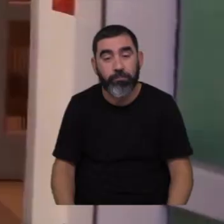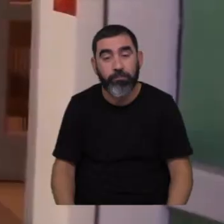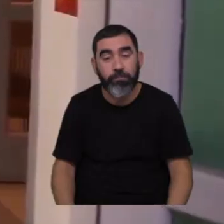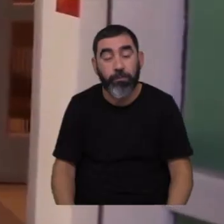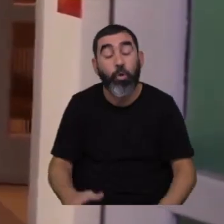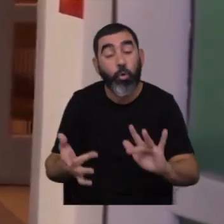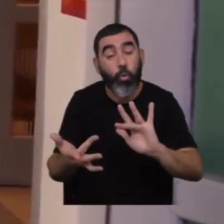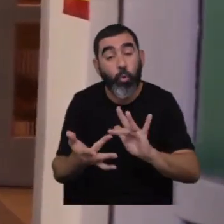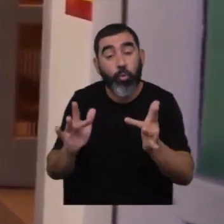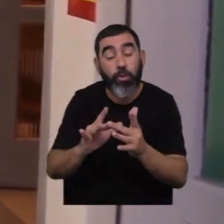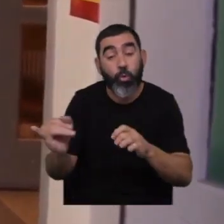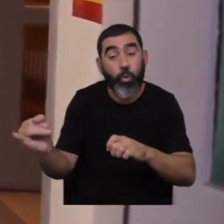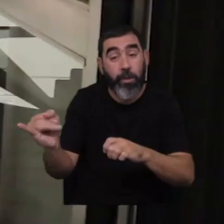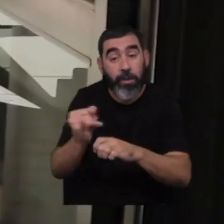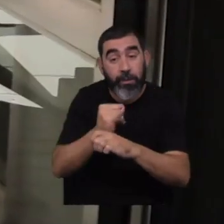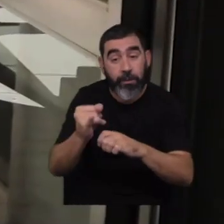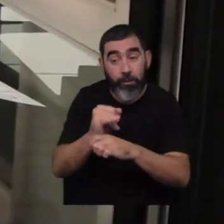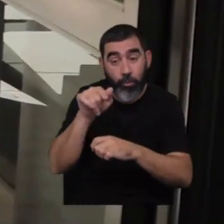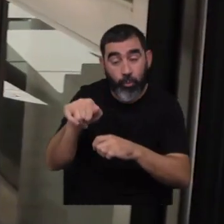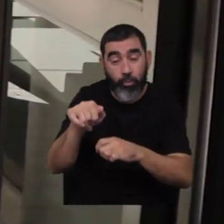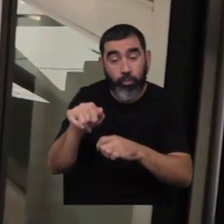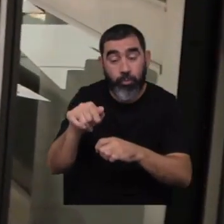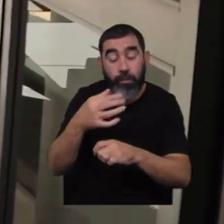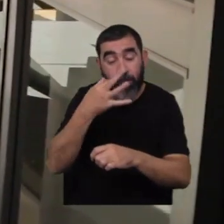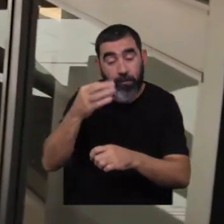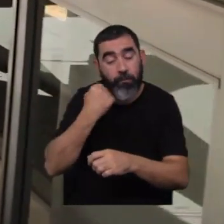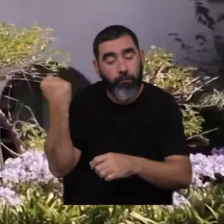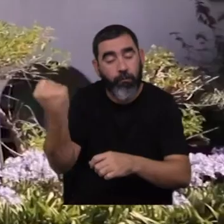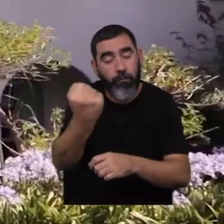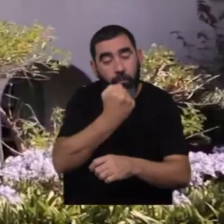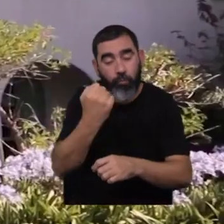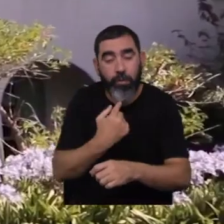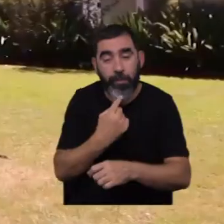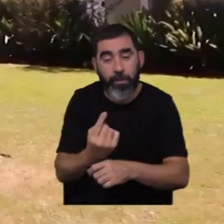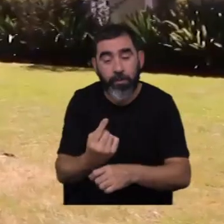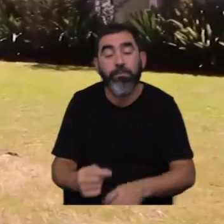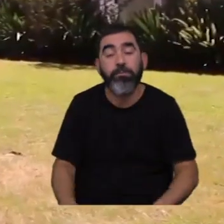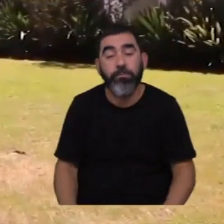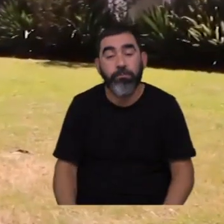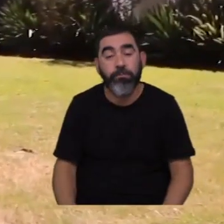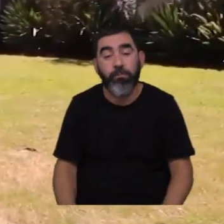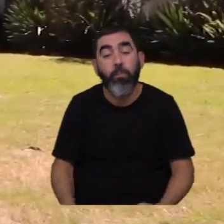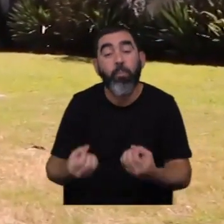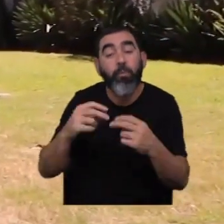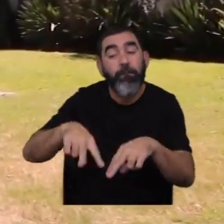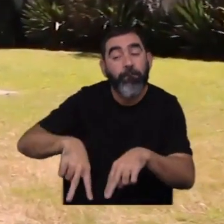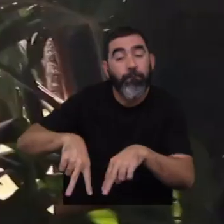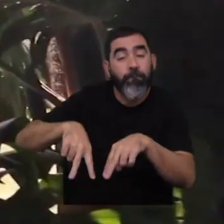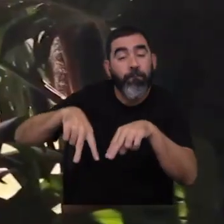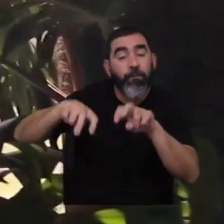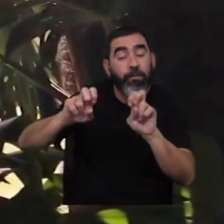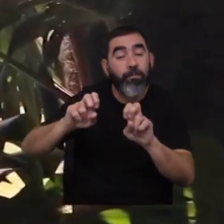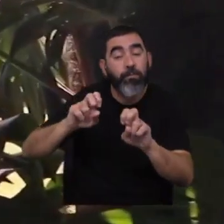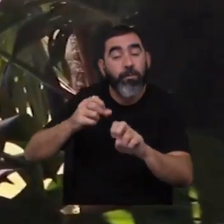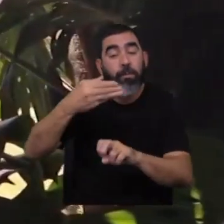tenido contacto con el Instituto Clemente Estable ha sido fundamental para nosotros en la investigación de lo que se conoce